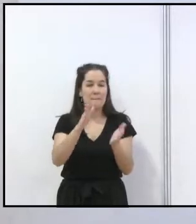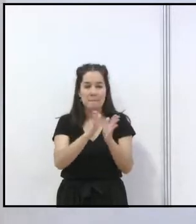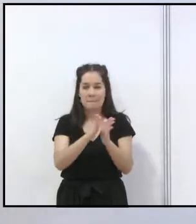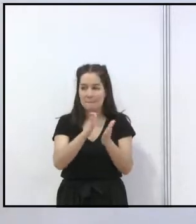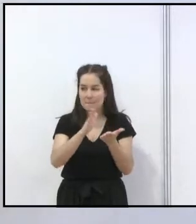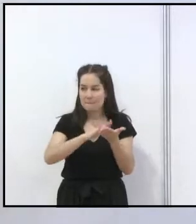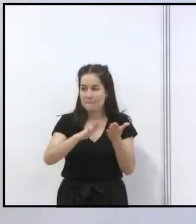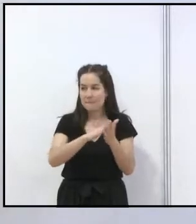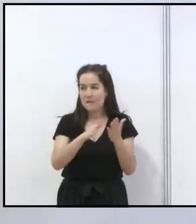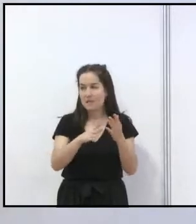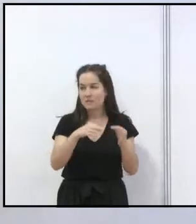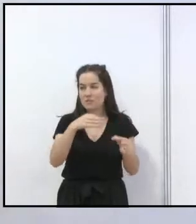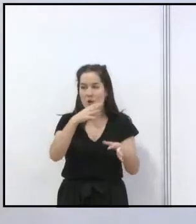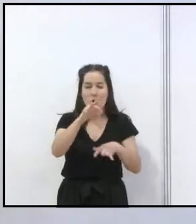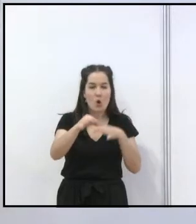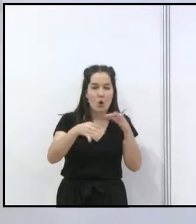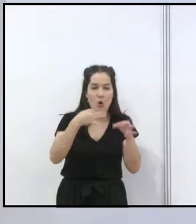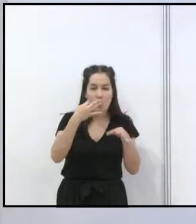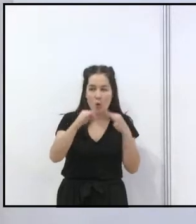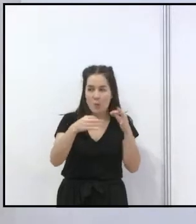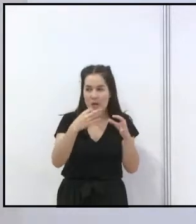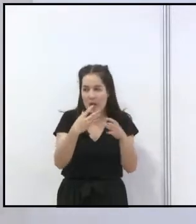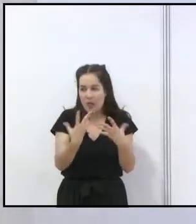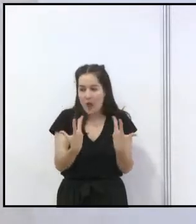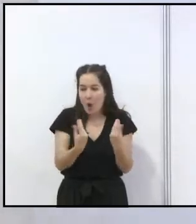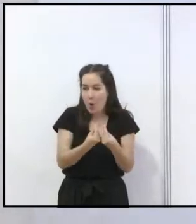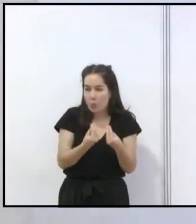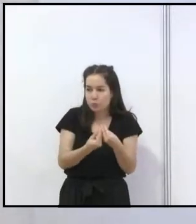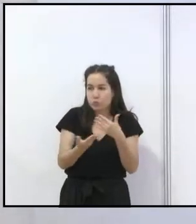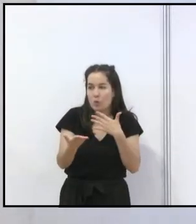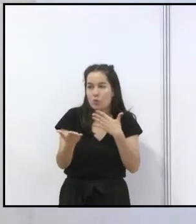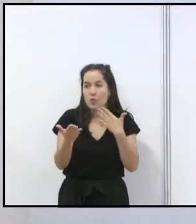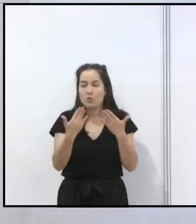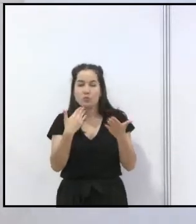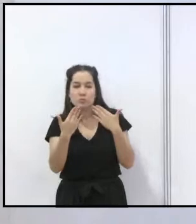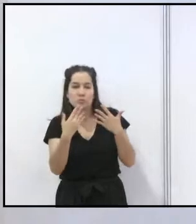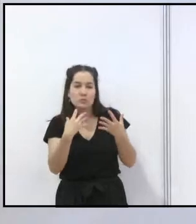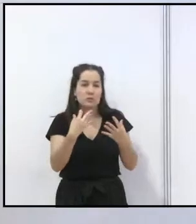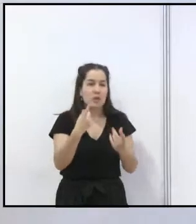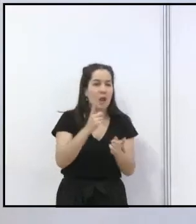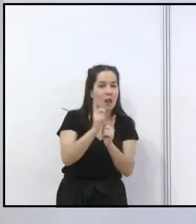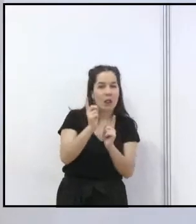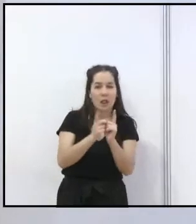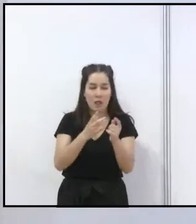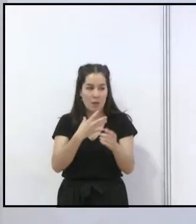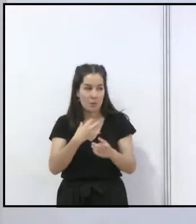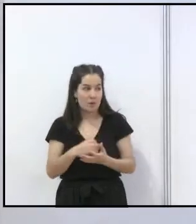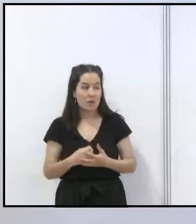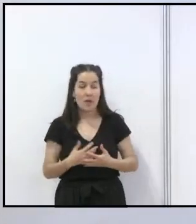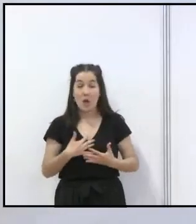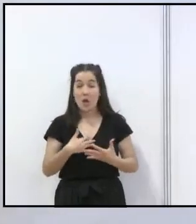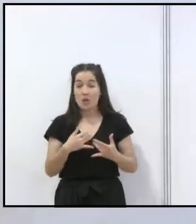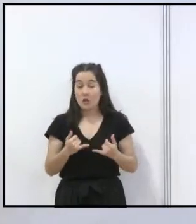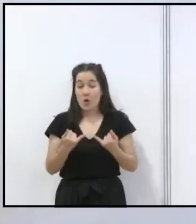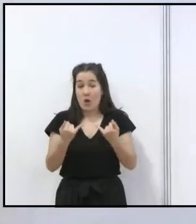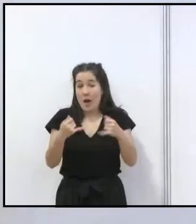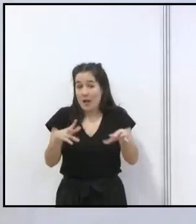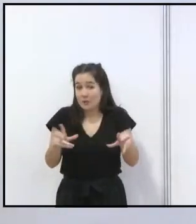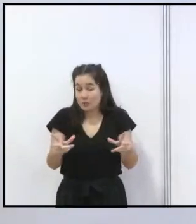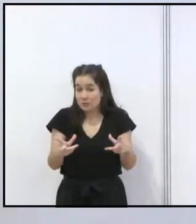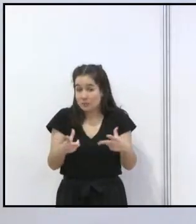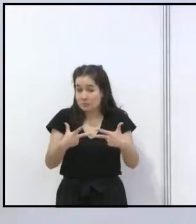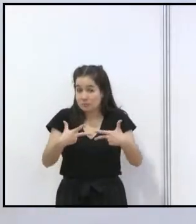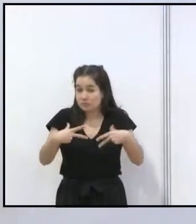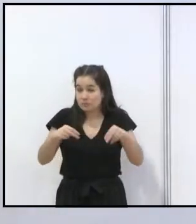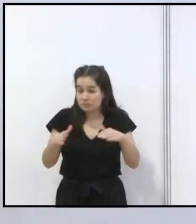lo que trajo, y comemos juntos y podemos charlar. Y quisiera cerrar este acto que yo creo que